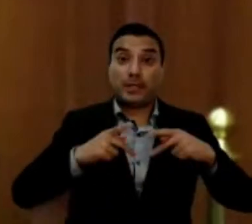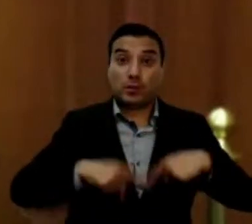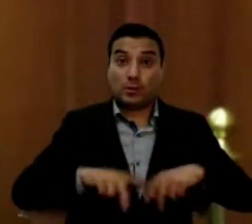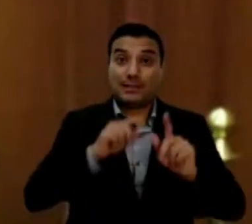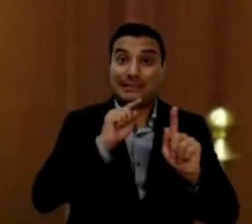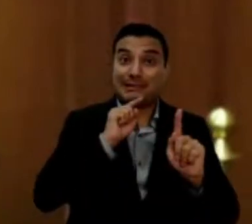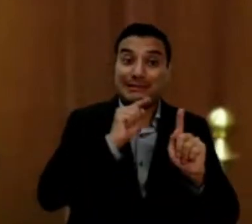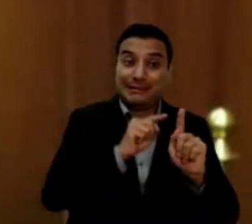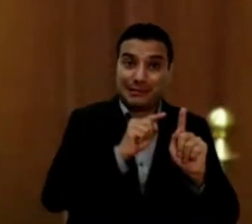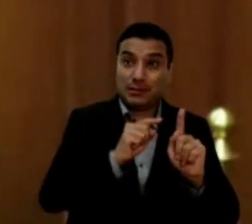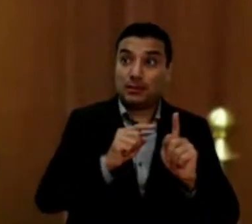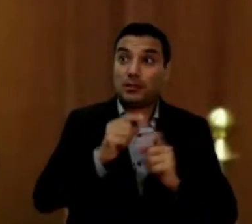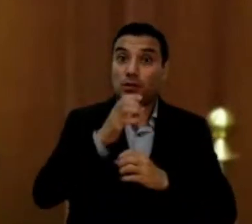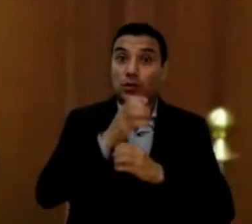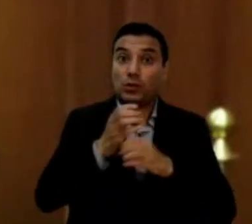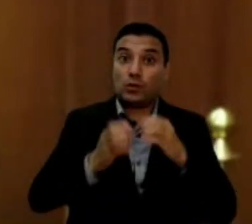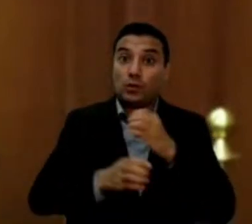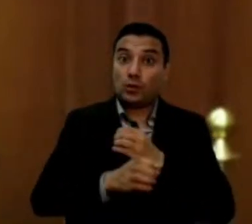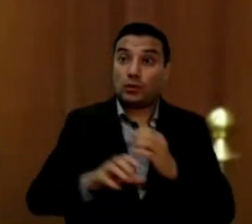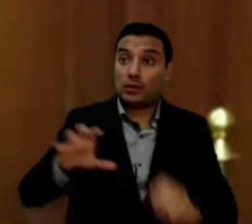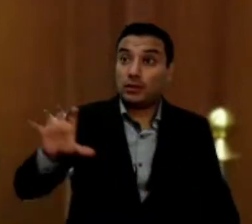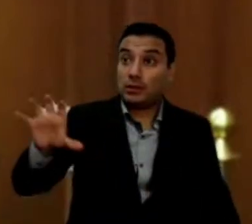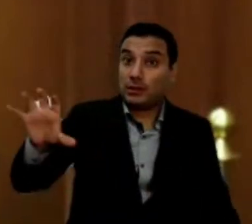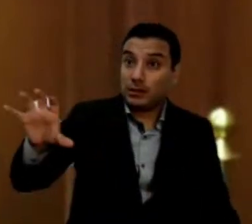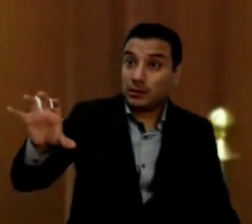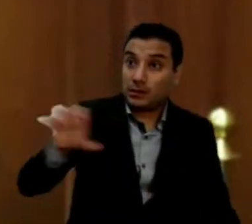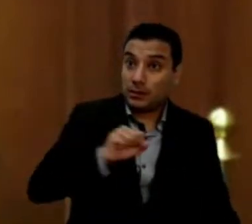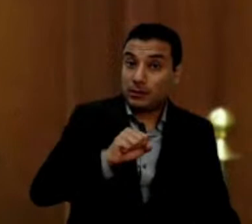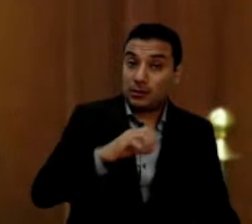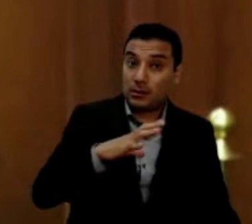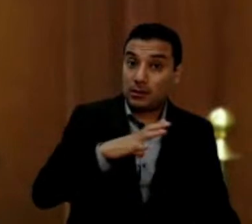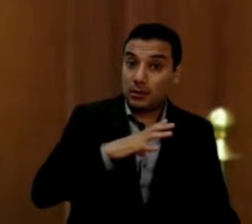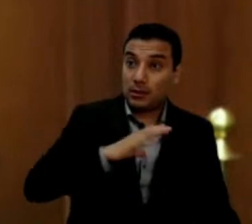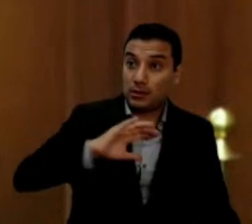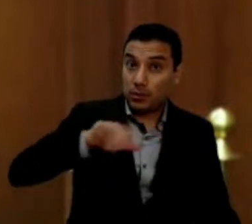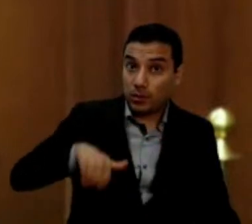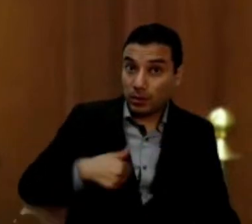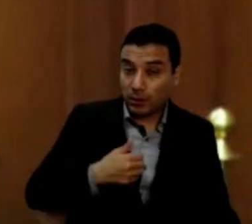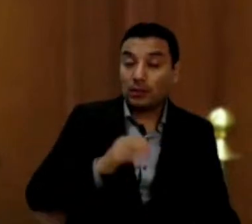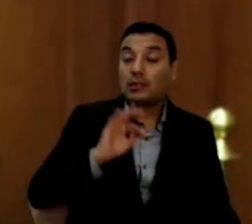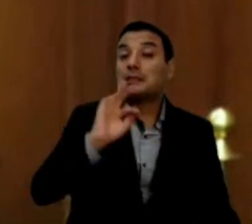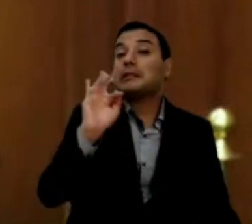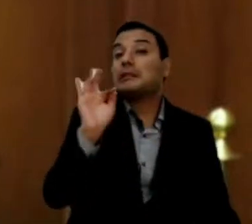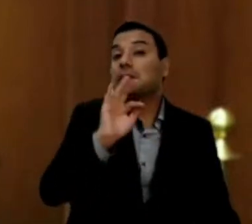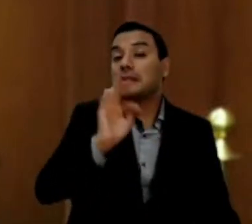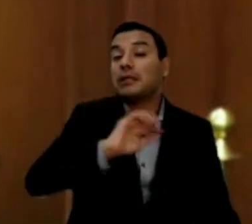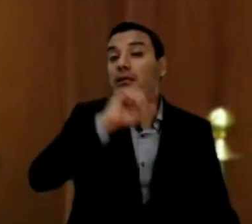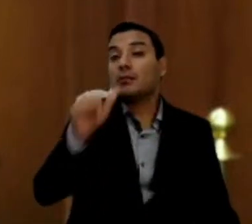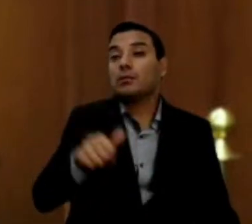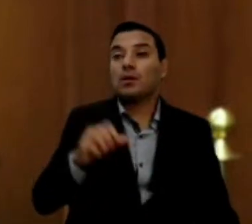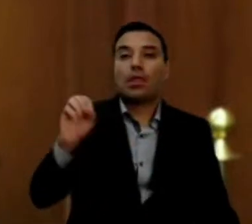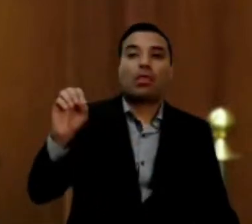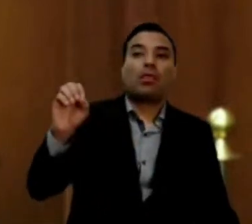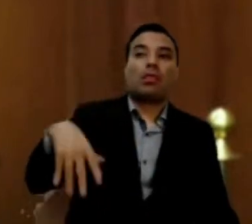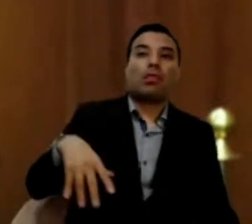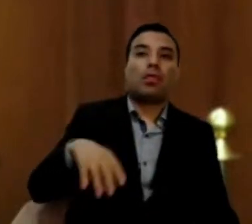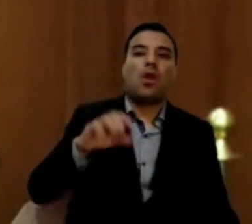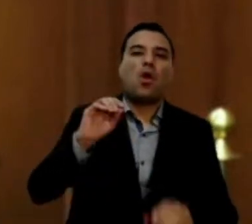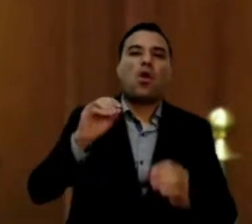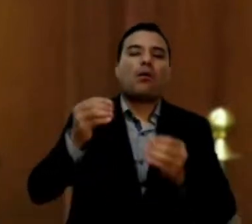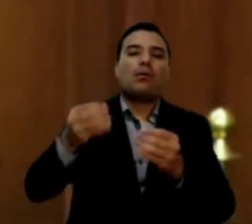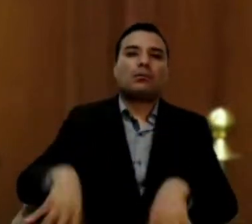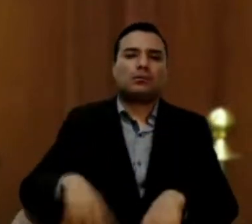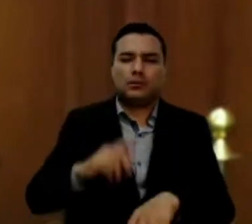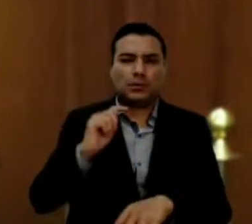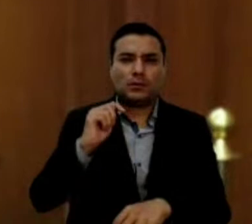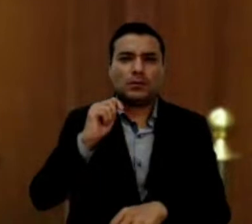tiene en su poder el bien, aún incluso cuando lo abandone o lo desapoderen de él, que es la